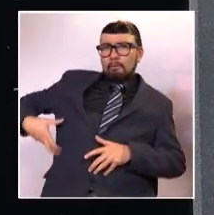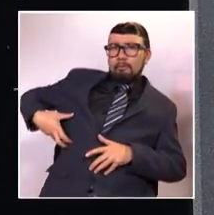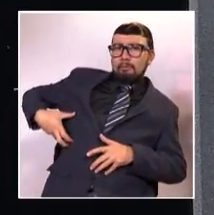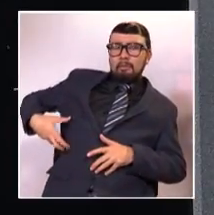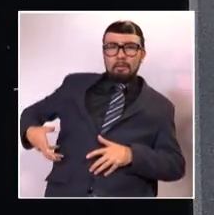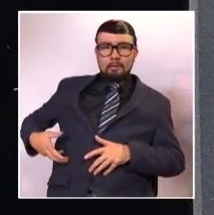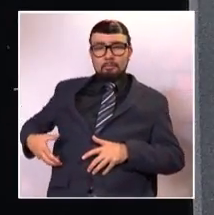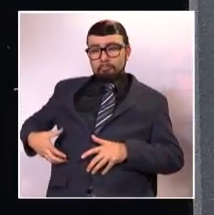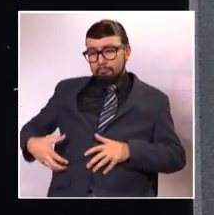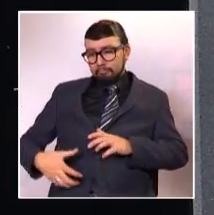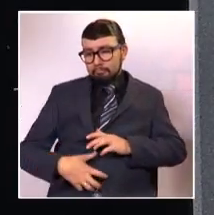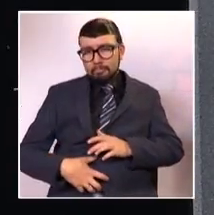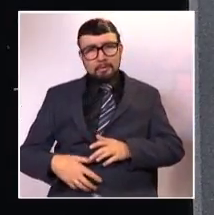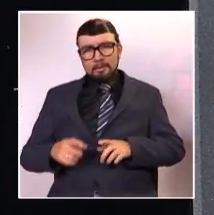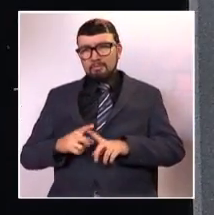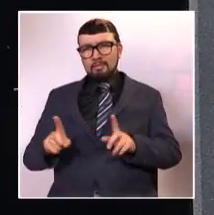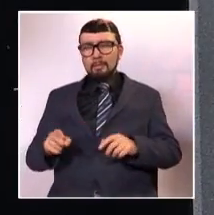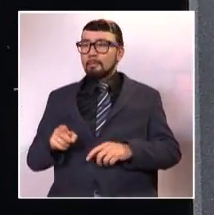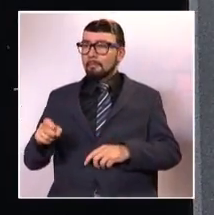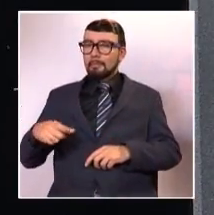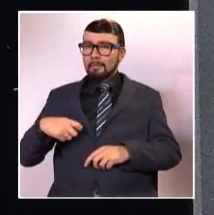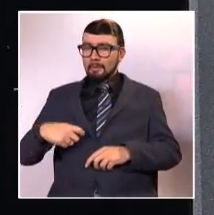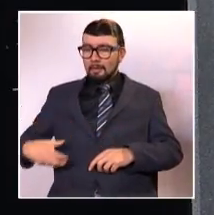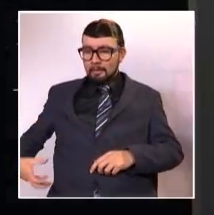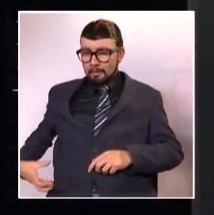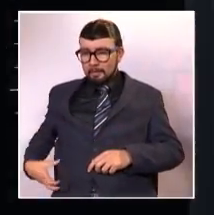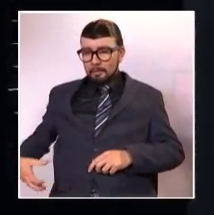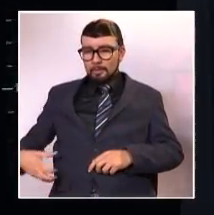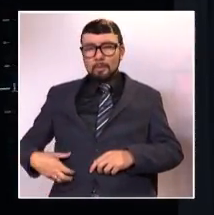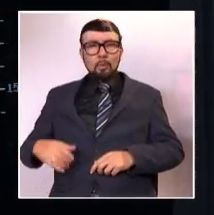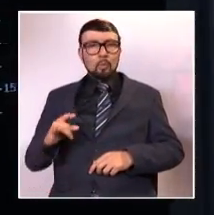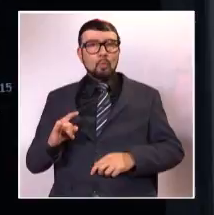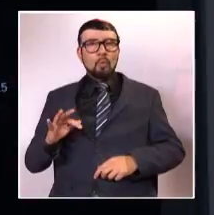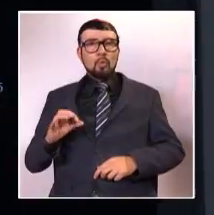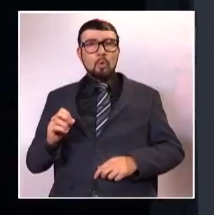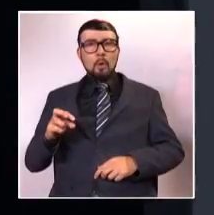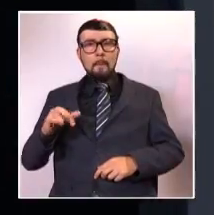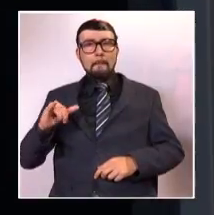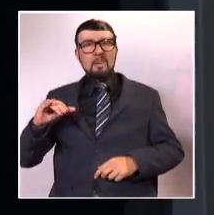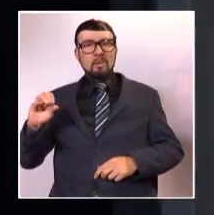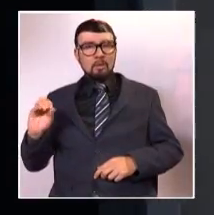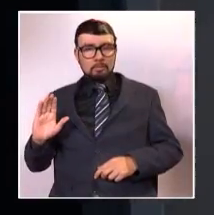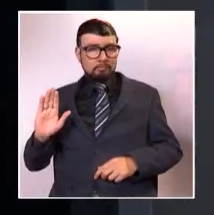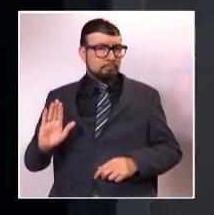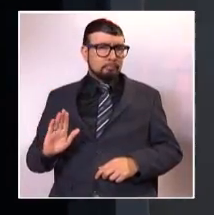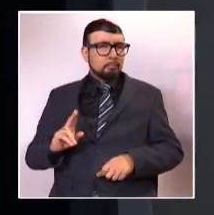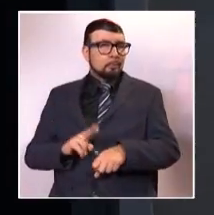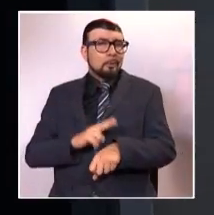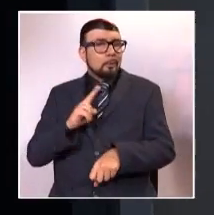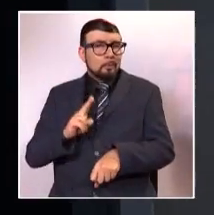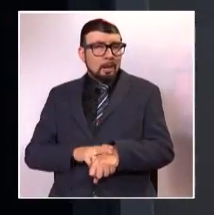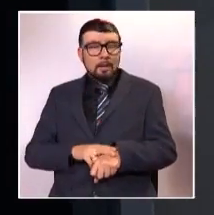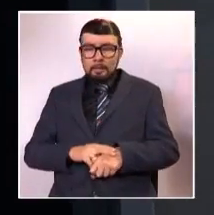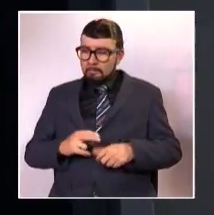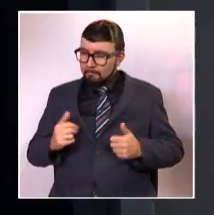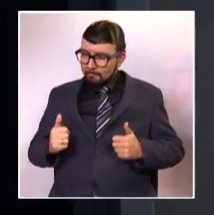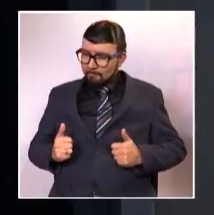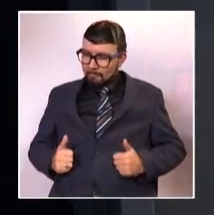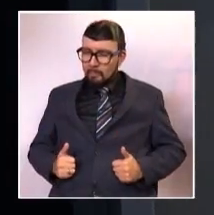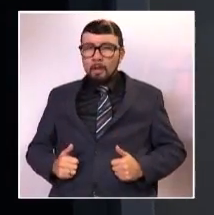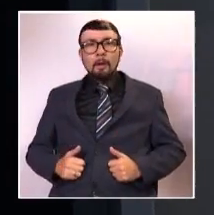lo que llamamos riñón de localización ectópica. Bueno, está completamente normal.